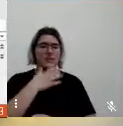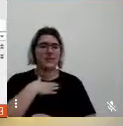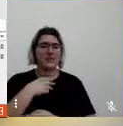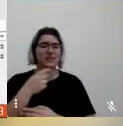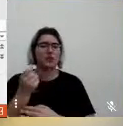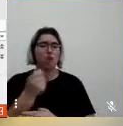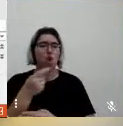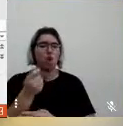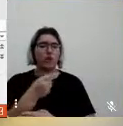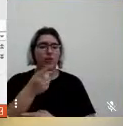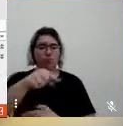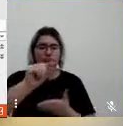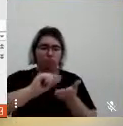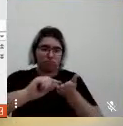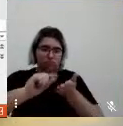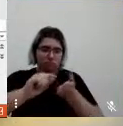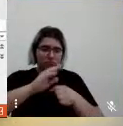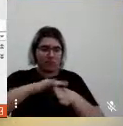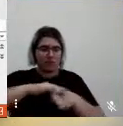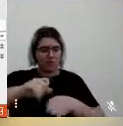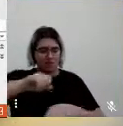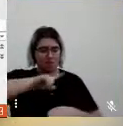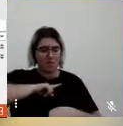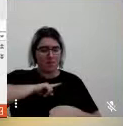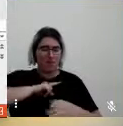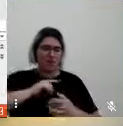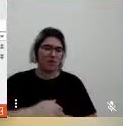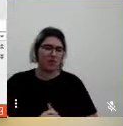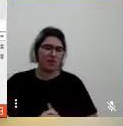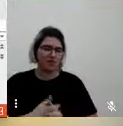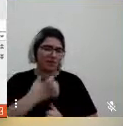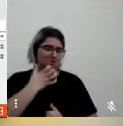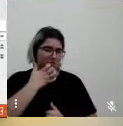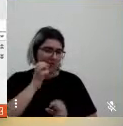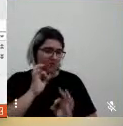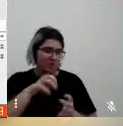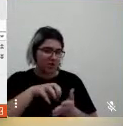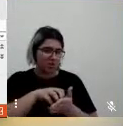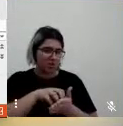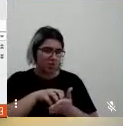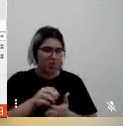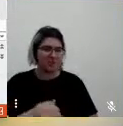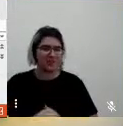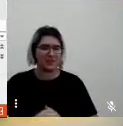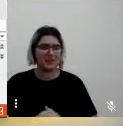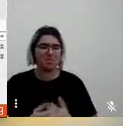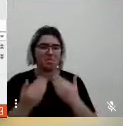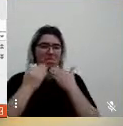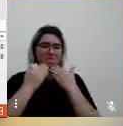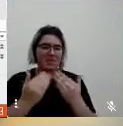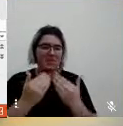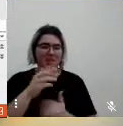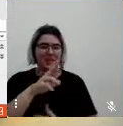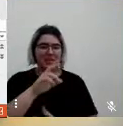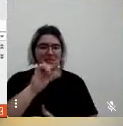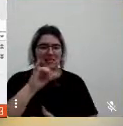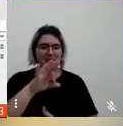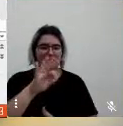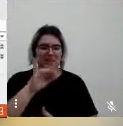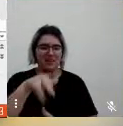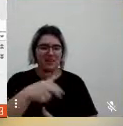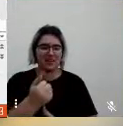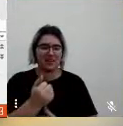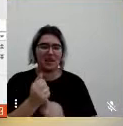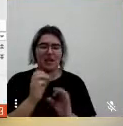electrónico y estaré encantada de poder resolveros las dudas. Muchas gracias, Cristina. Ha sido